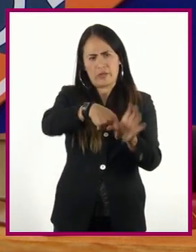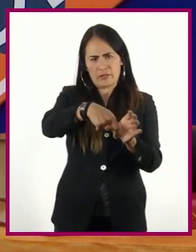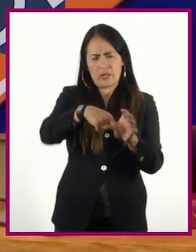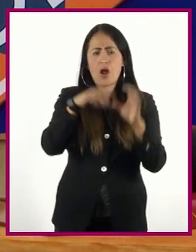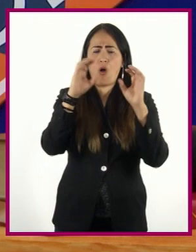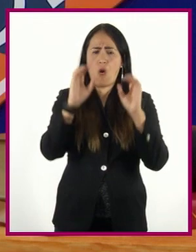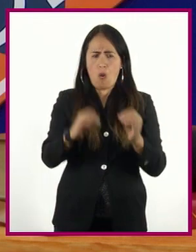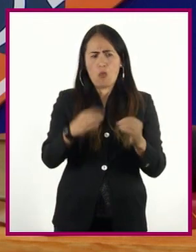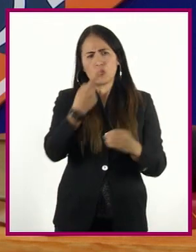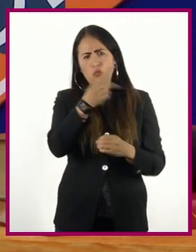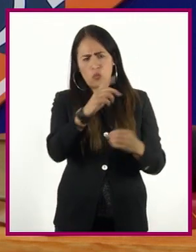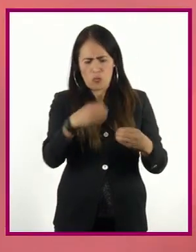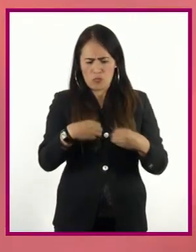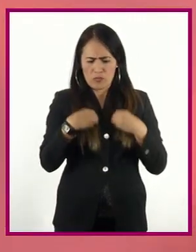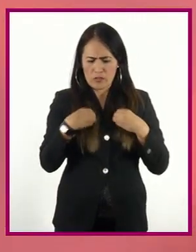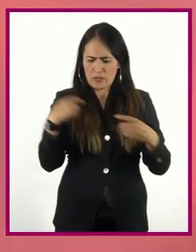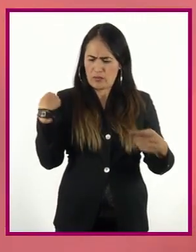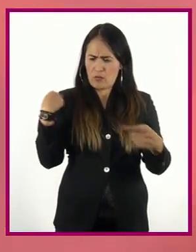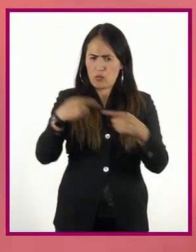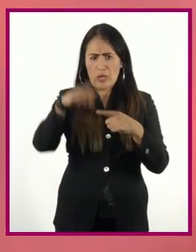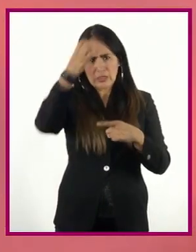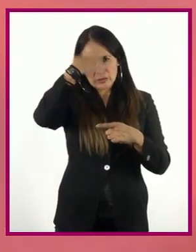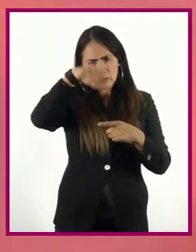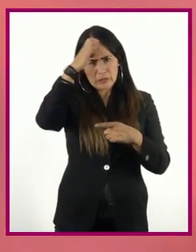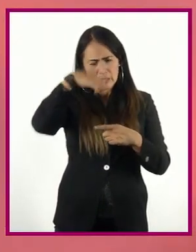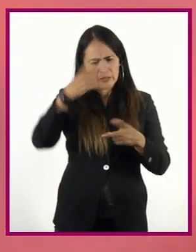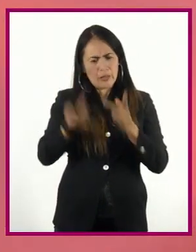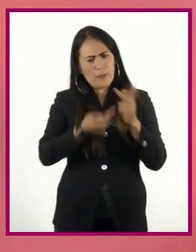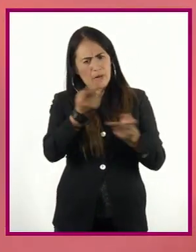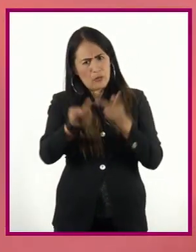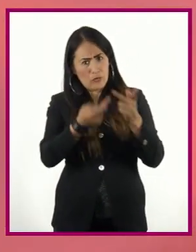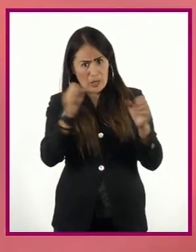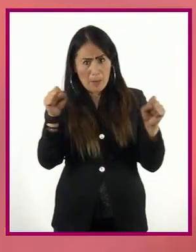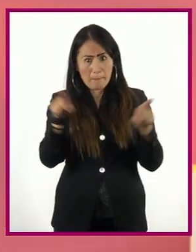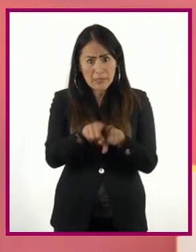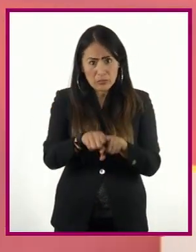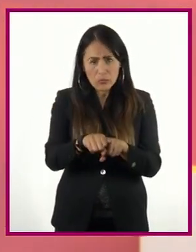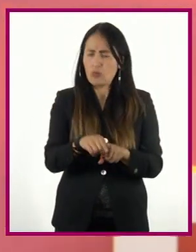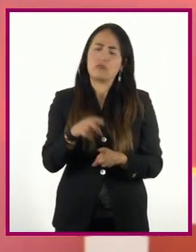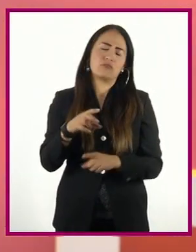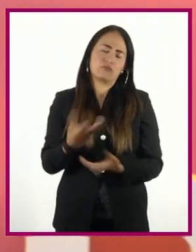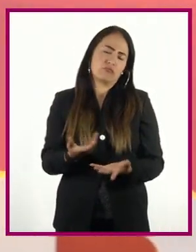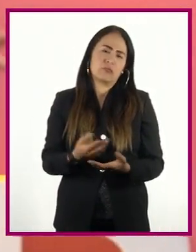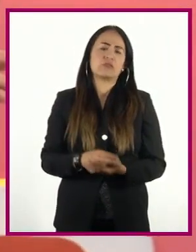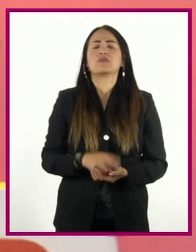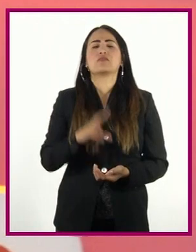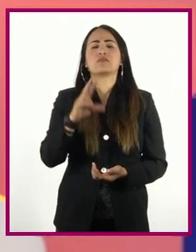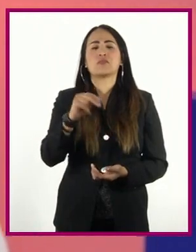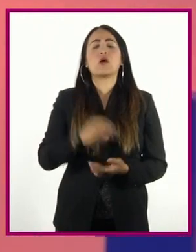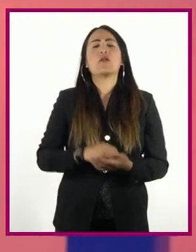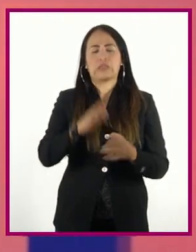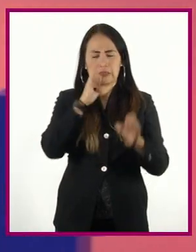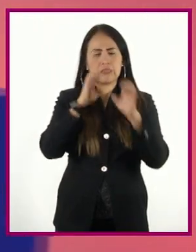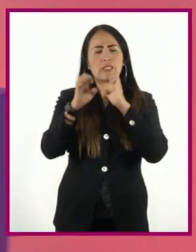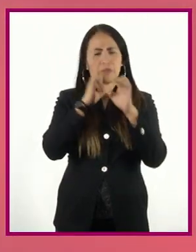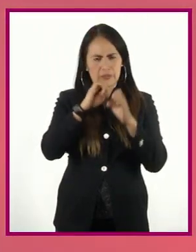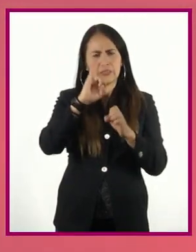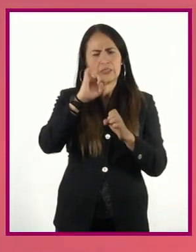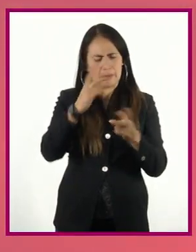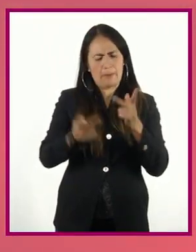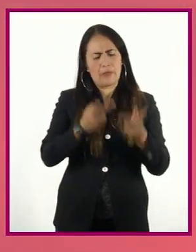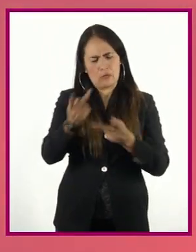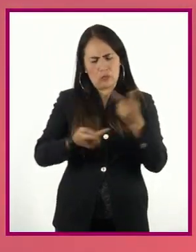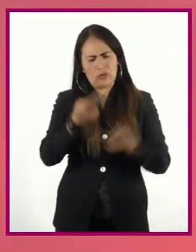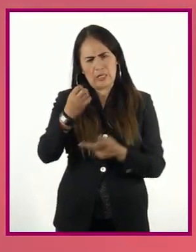más sobre tu vida y trayectoria. Así es. Todas son entrevistas, pero con diferente finalidad.